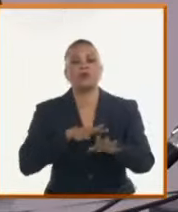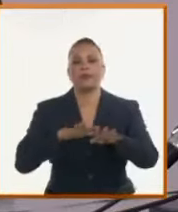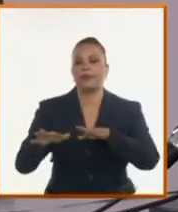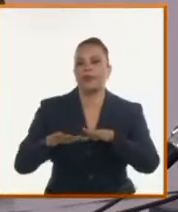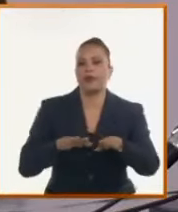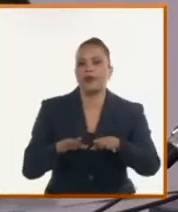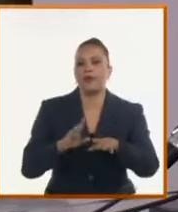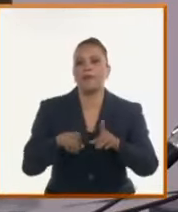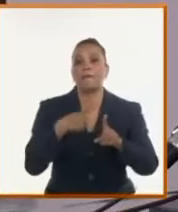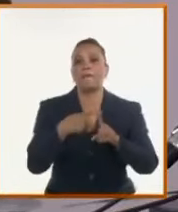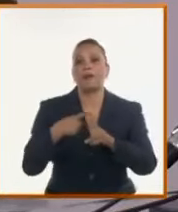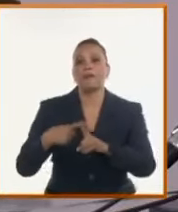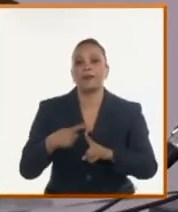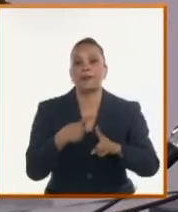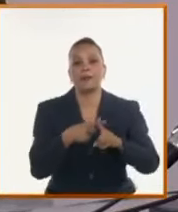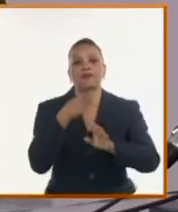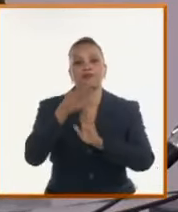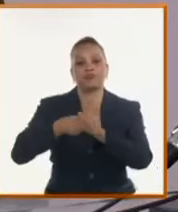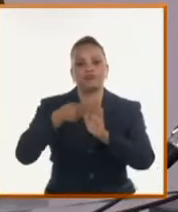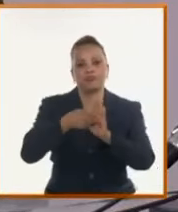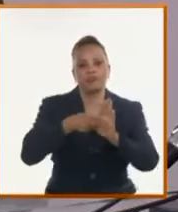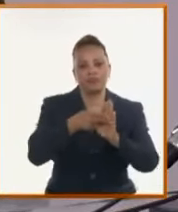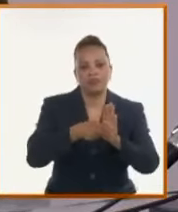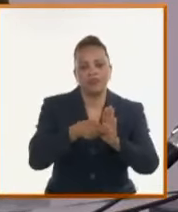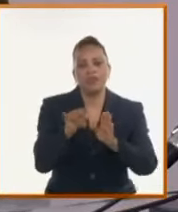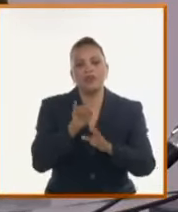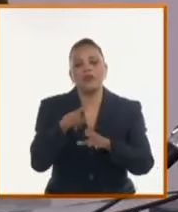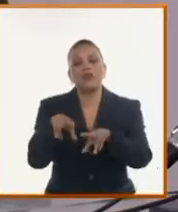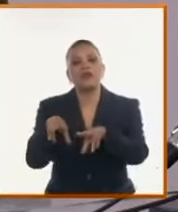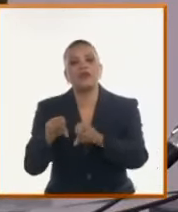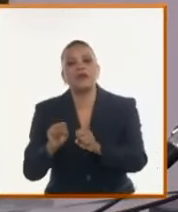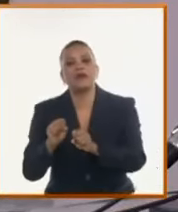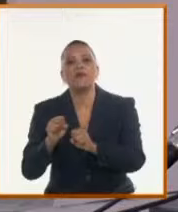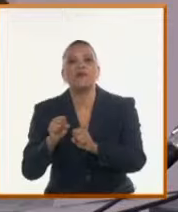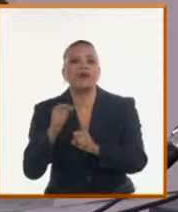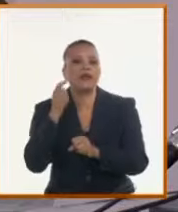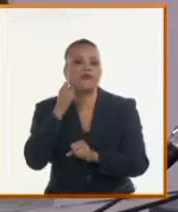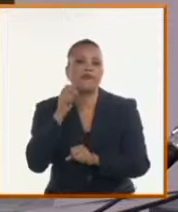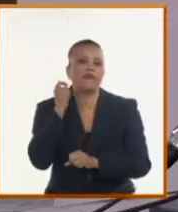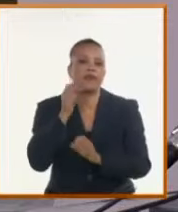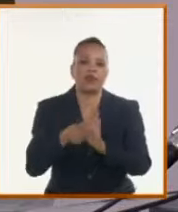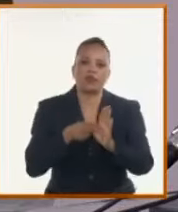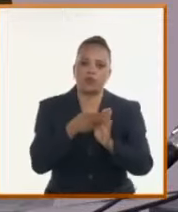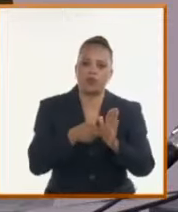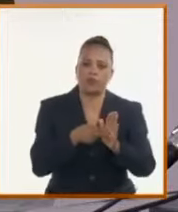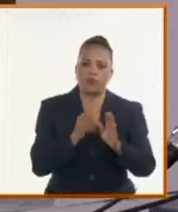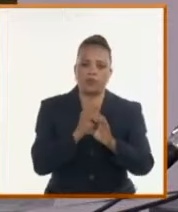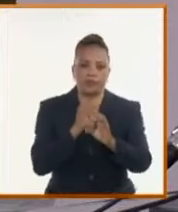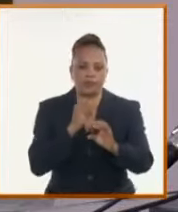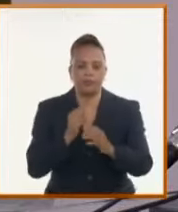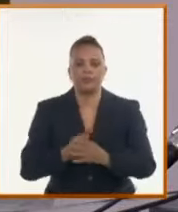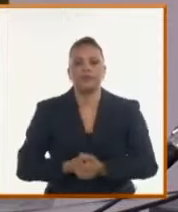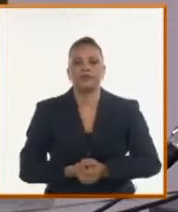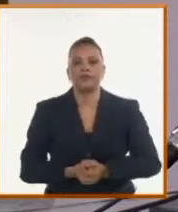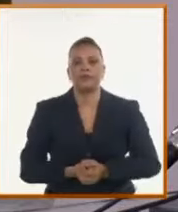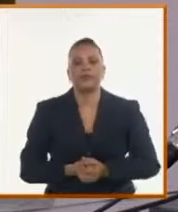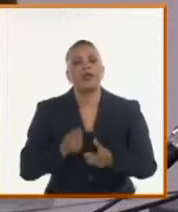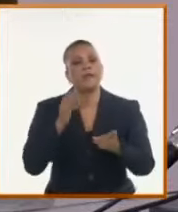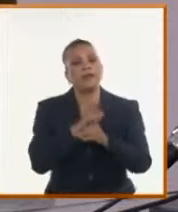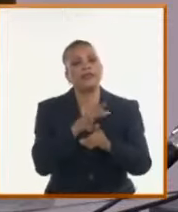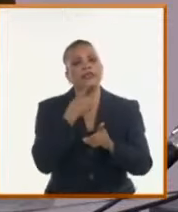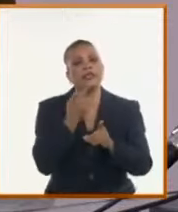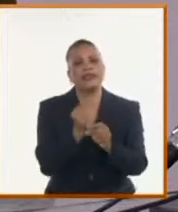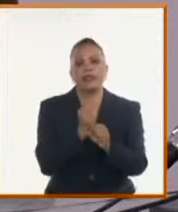más locomotoras de Gran porte y también pues nuevo ferrobus pero a partir de este trabajo voy entonces